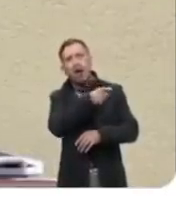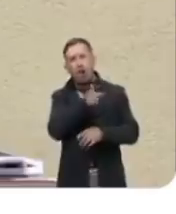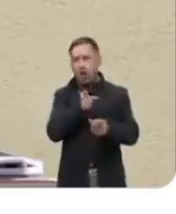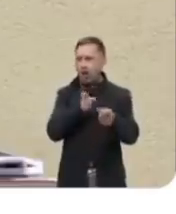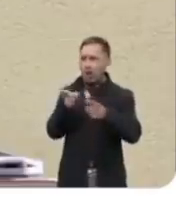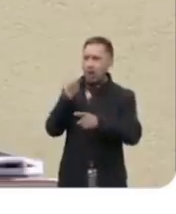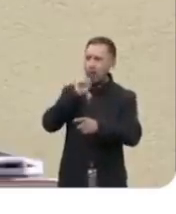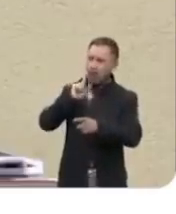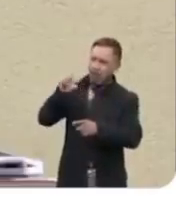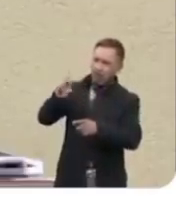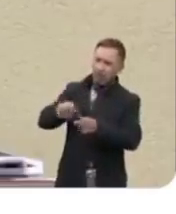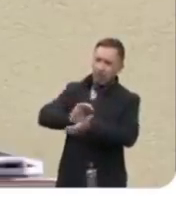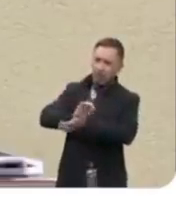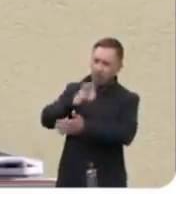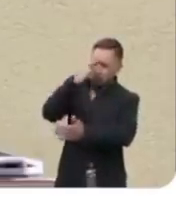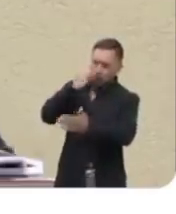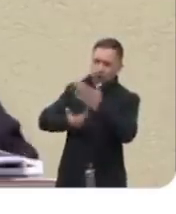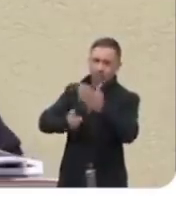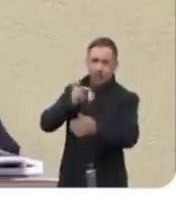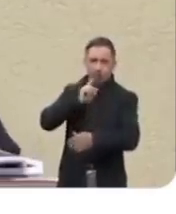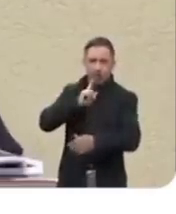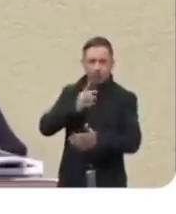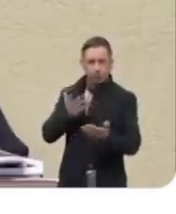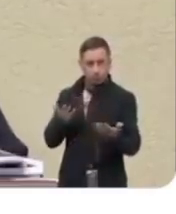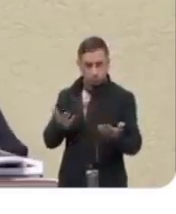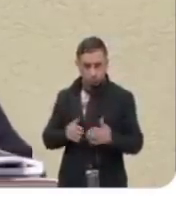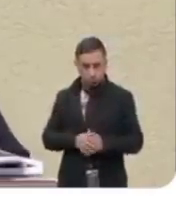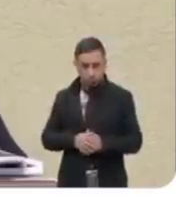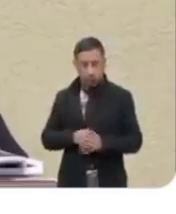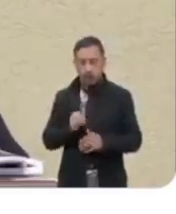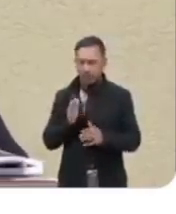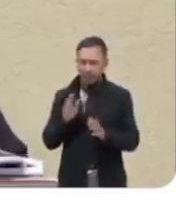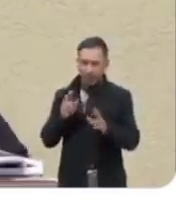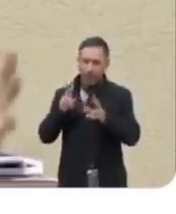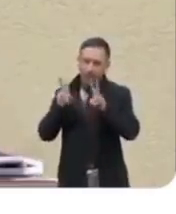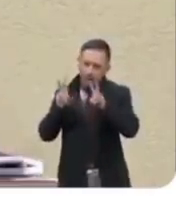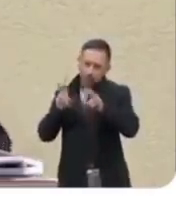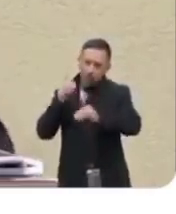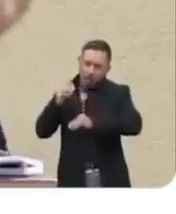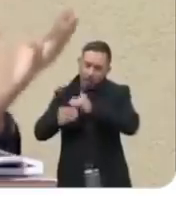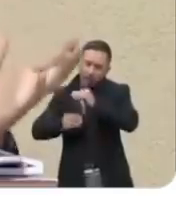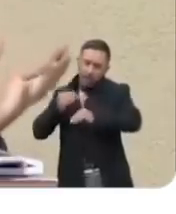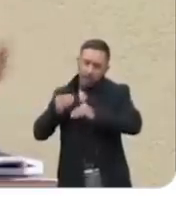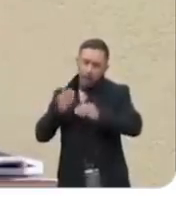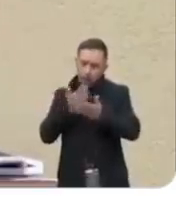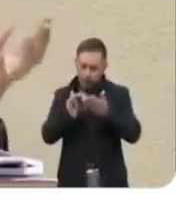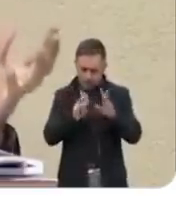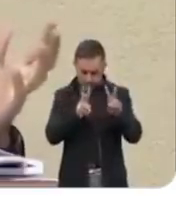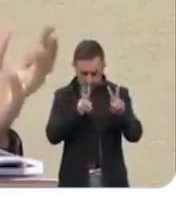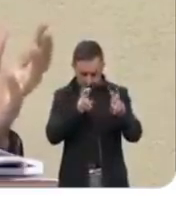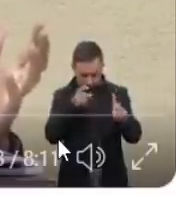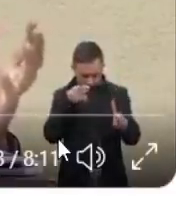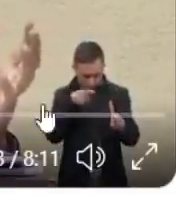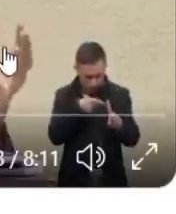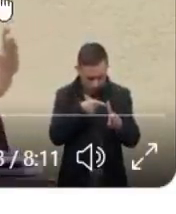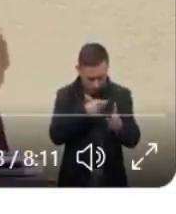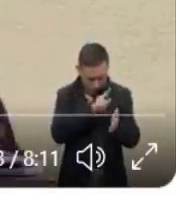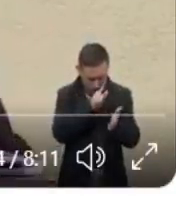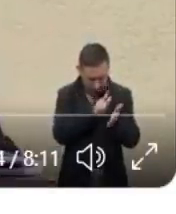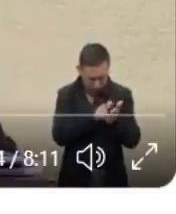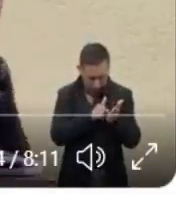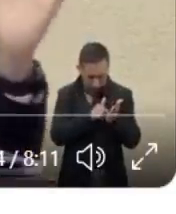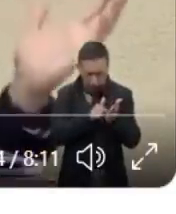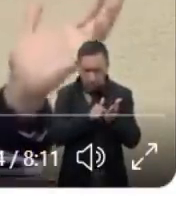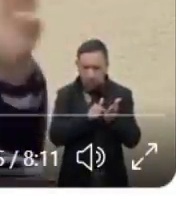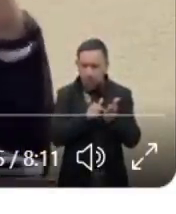pero de lo que es el verdadero punto de discusión se habla muy poco no sé si esto obedece a una estrategia política de